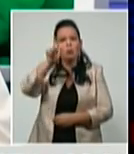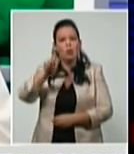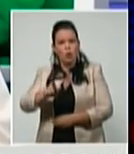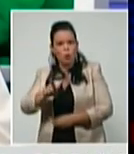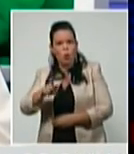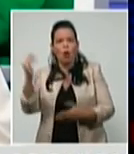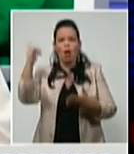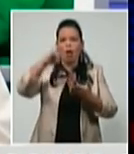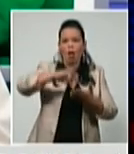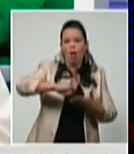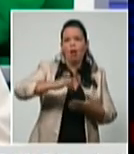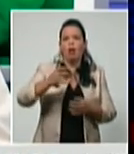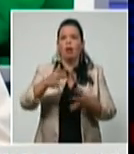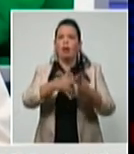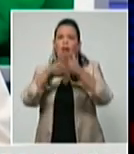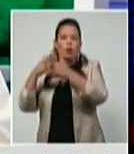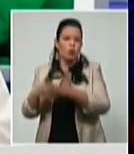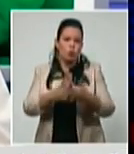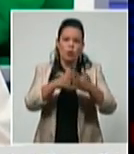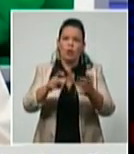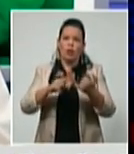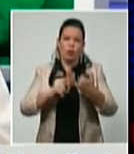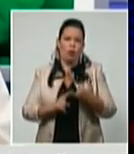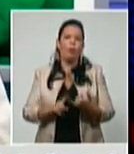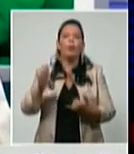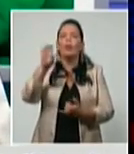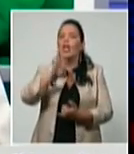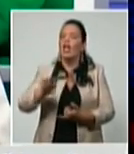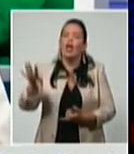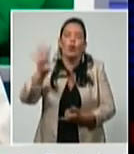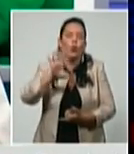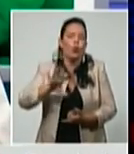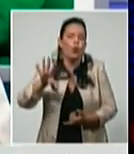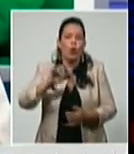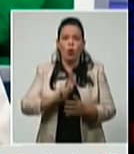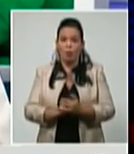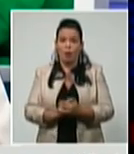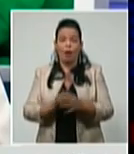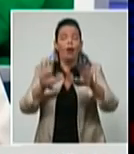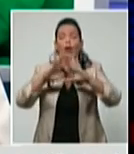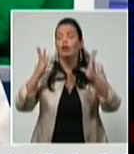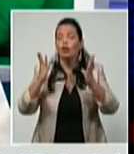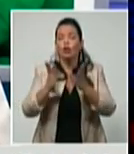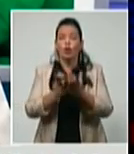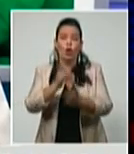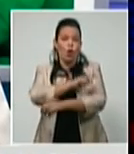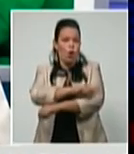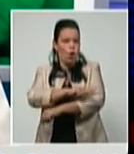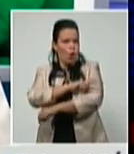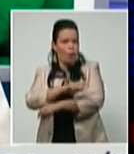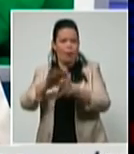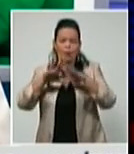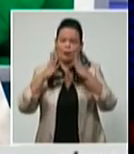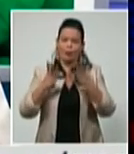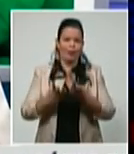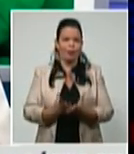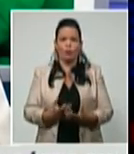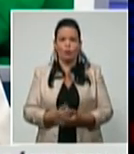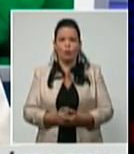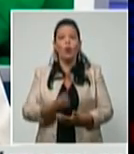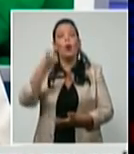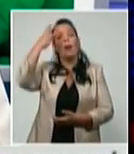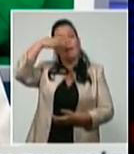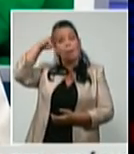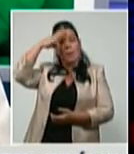de Europa, de todos los lugares del mundo, de muchos lugares del mundo, de México,